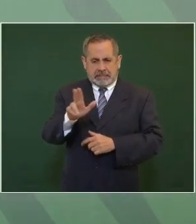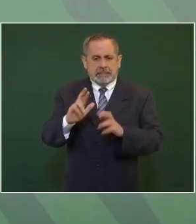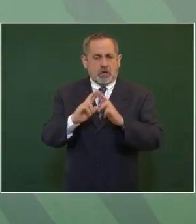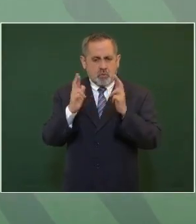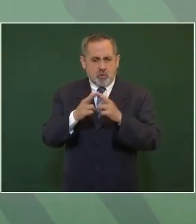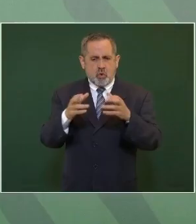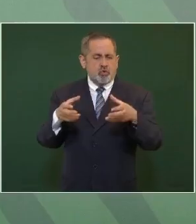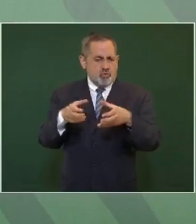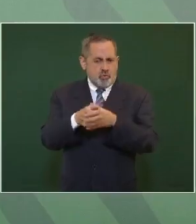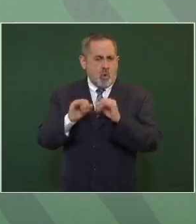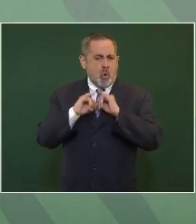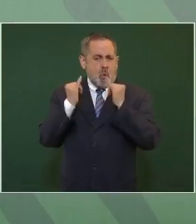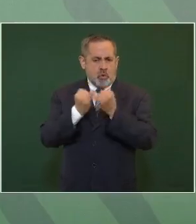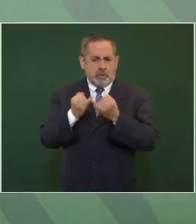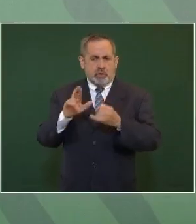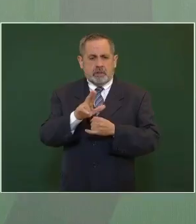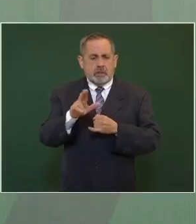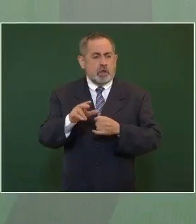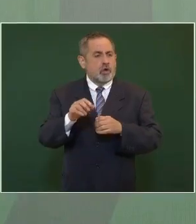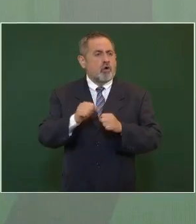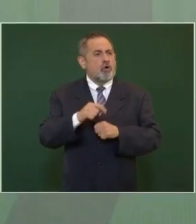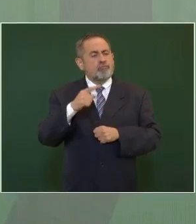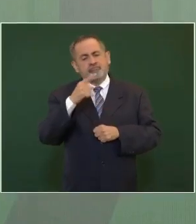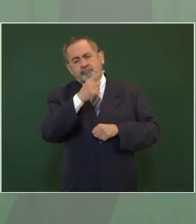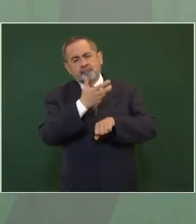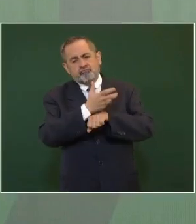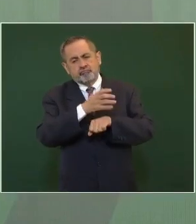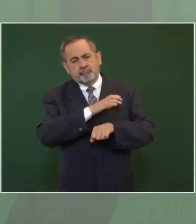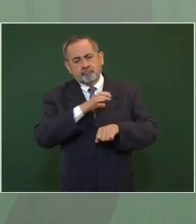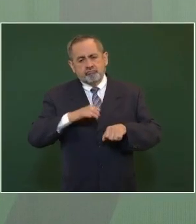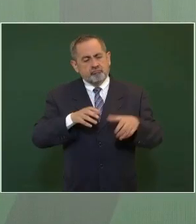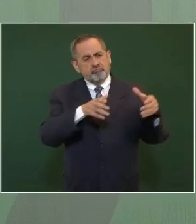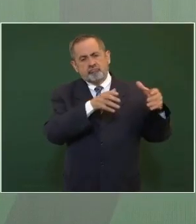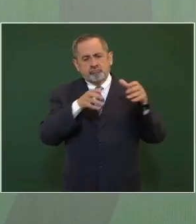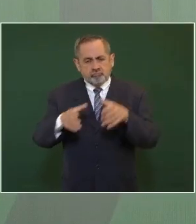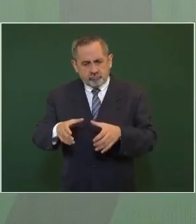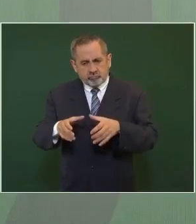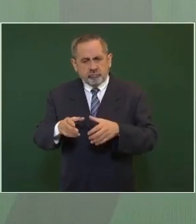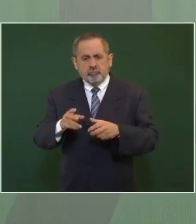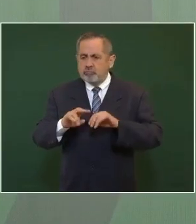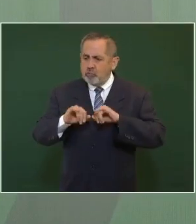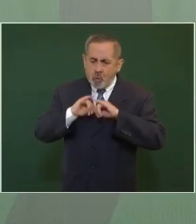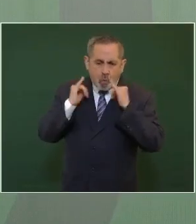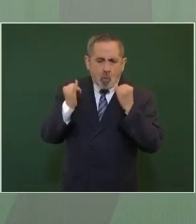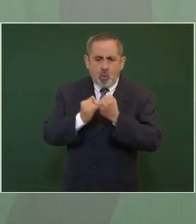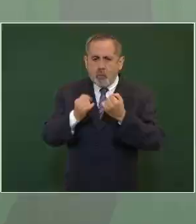reunión. Son congresistas de Estados Unidos,